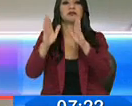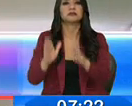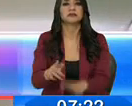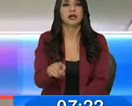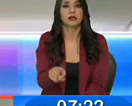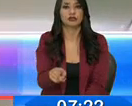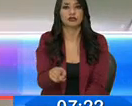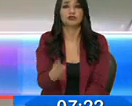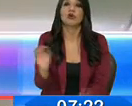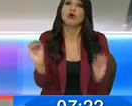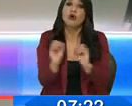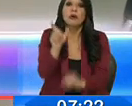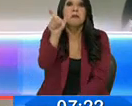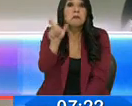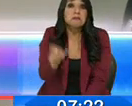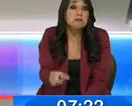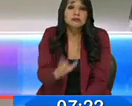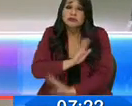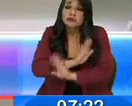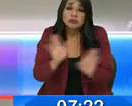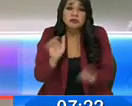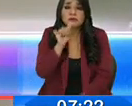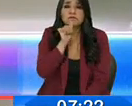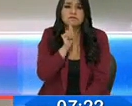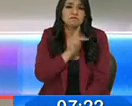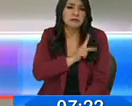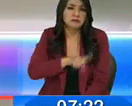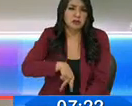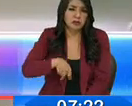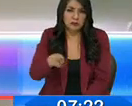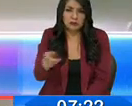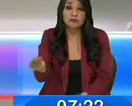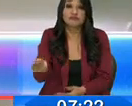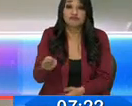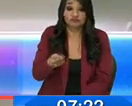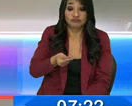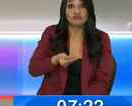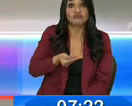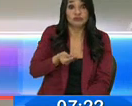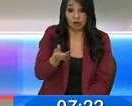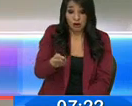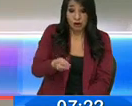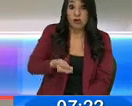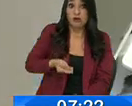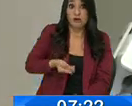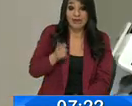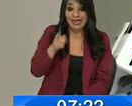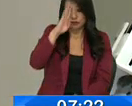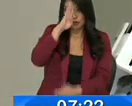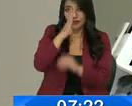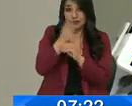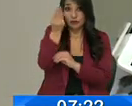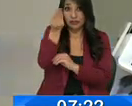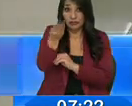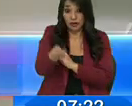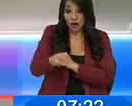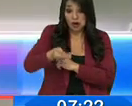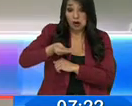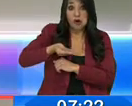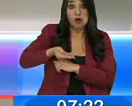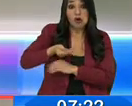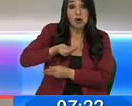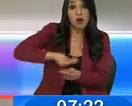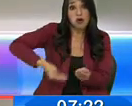o personas naturales privadas que tenían como objeto la entrega del dinero a